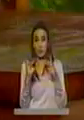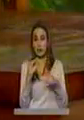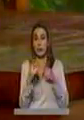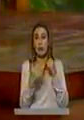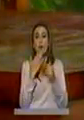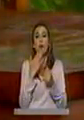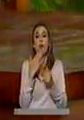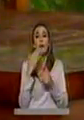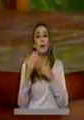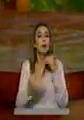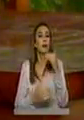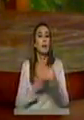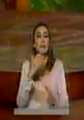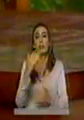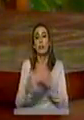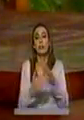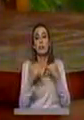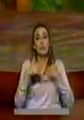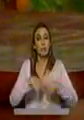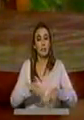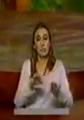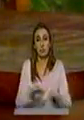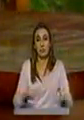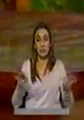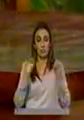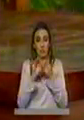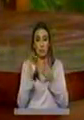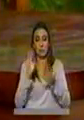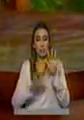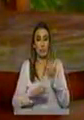Entonces nosotros mismos tenemos que entrar al sistema,